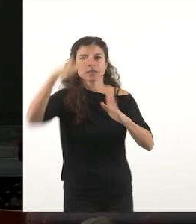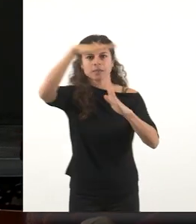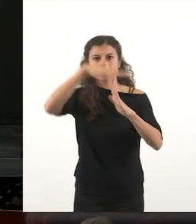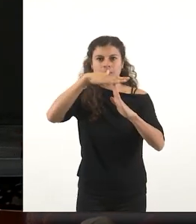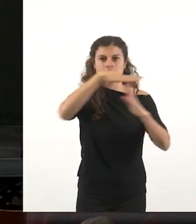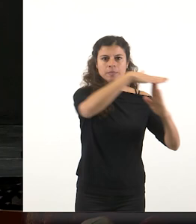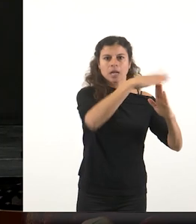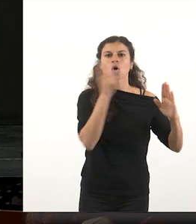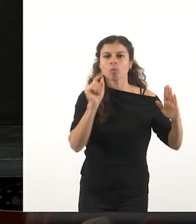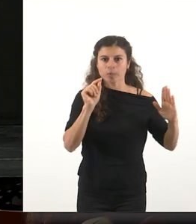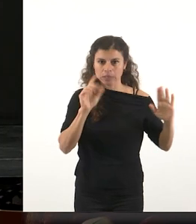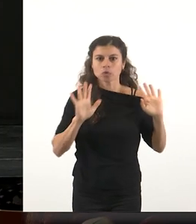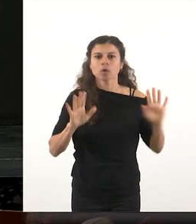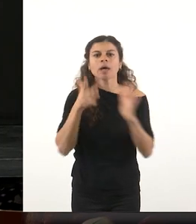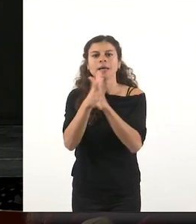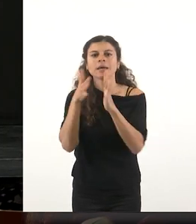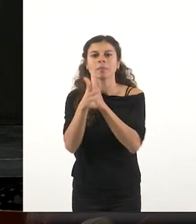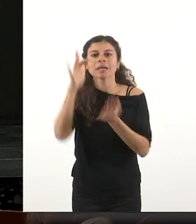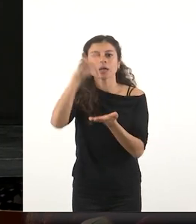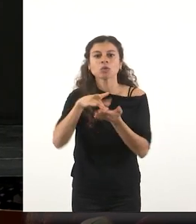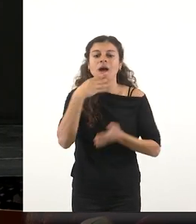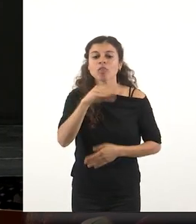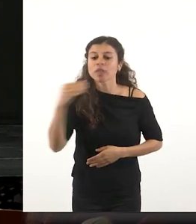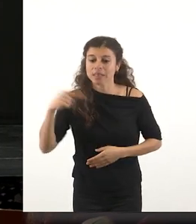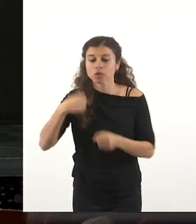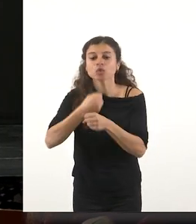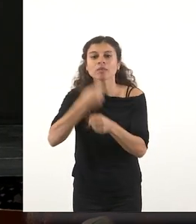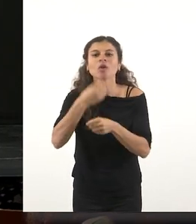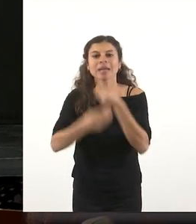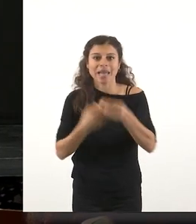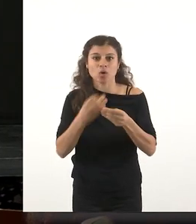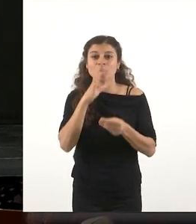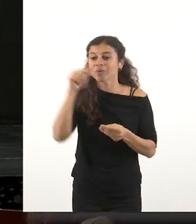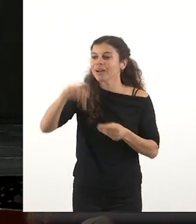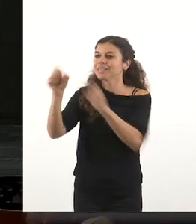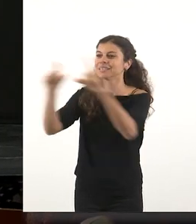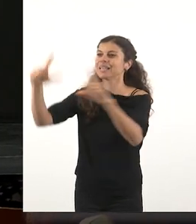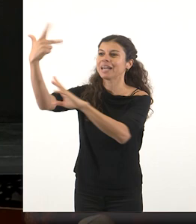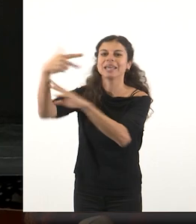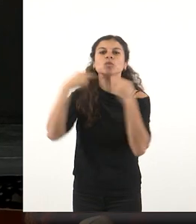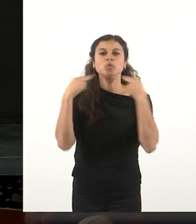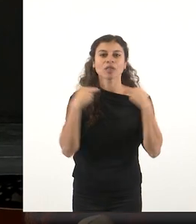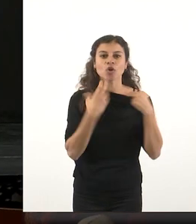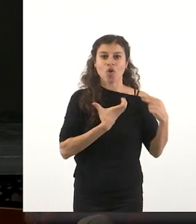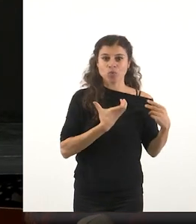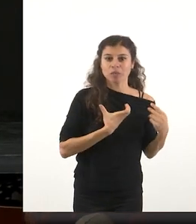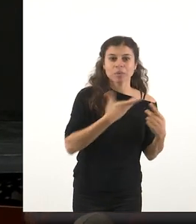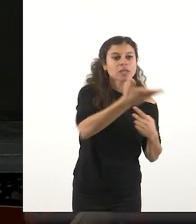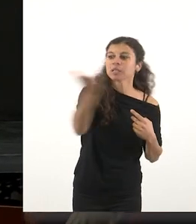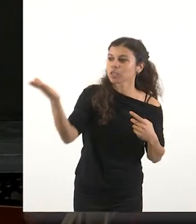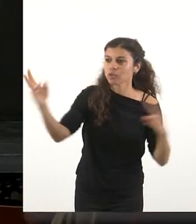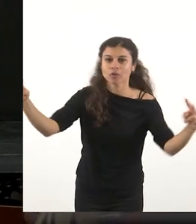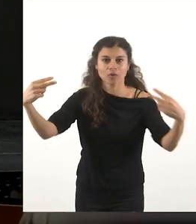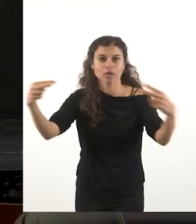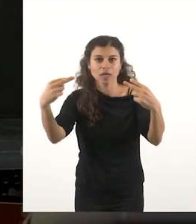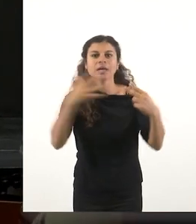contaros lo que hago cuando estoy con adolescentes, ¿vale? Como está la tele y está también gente de Diputación del Ayuntamiento, para que luego en el instituto entendáis lo que hago. Porque yo en